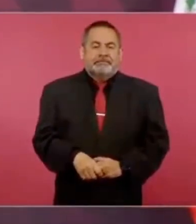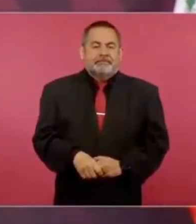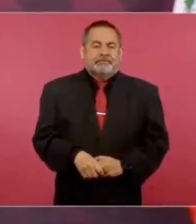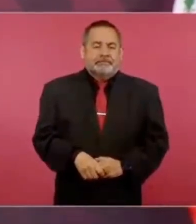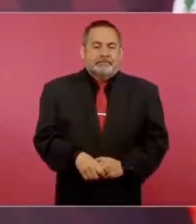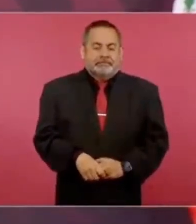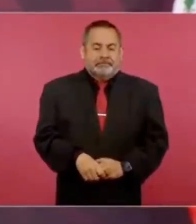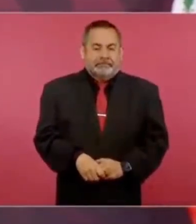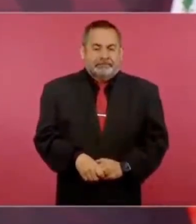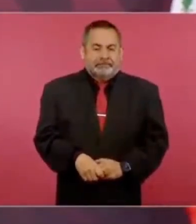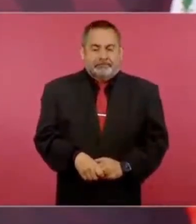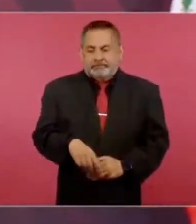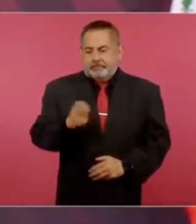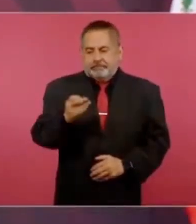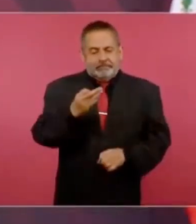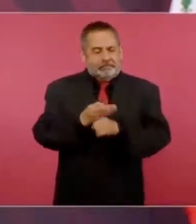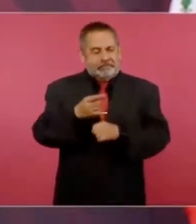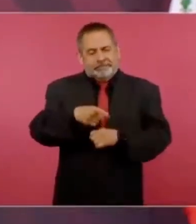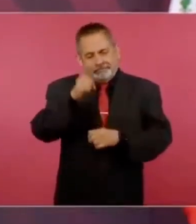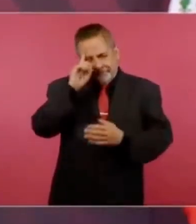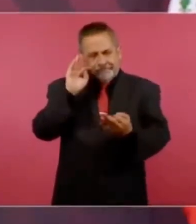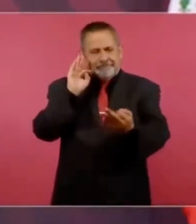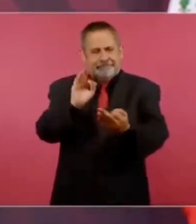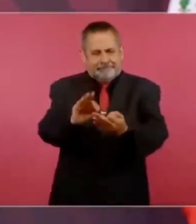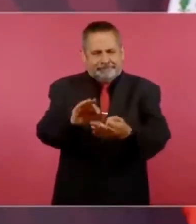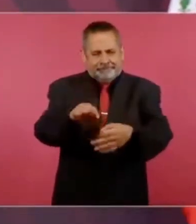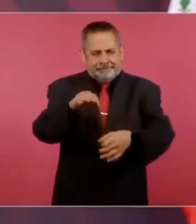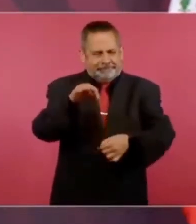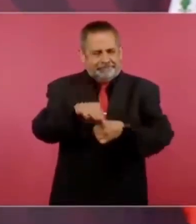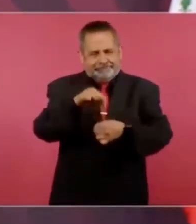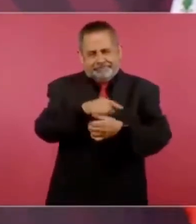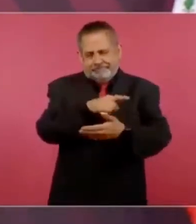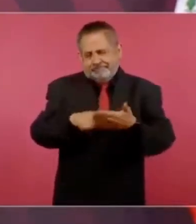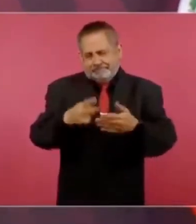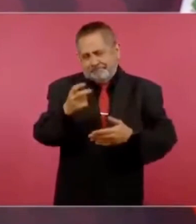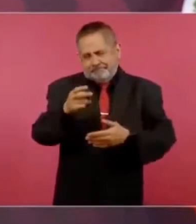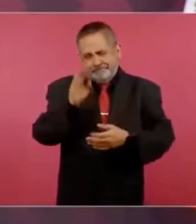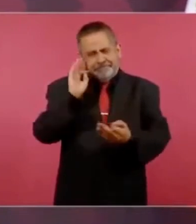eso es por la temporada, eso